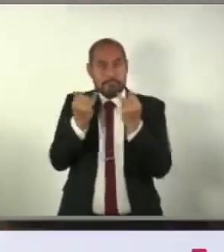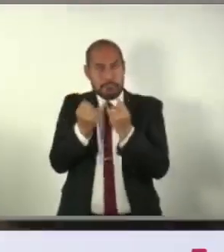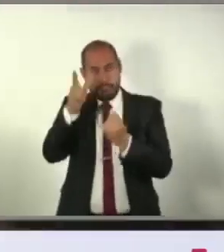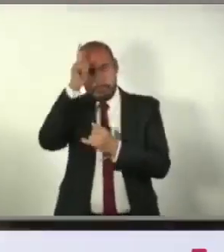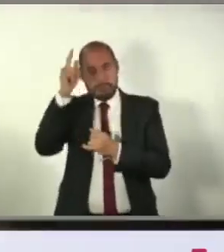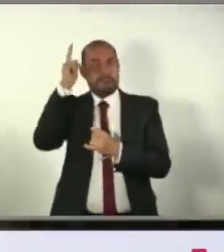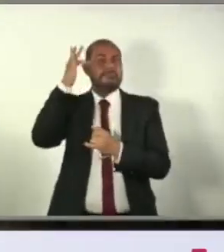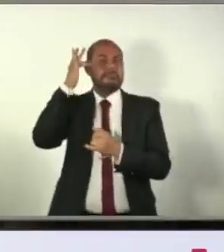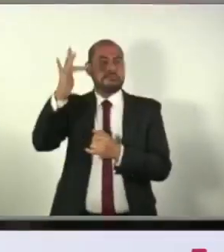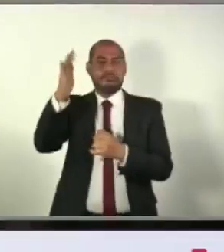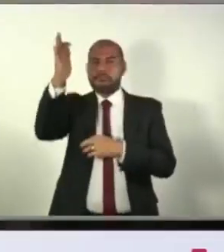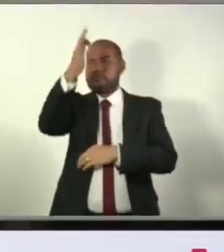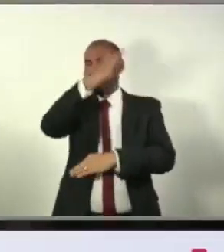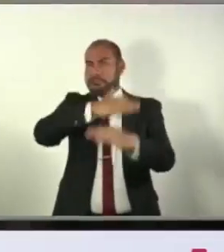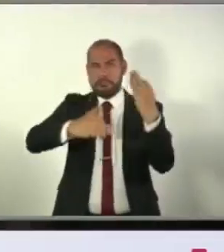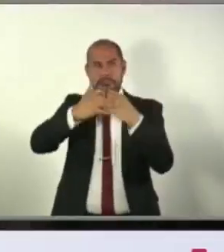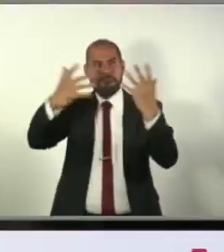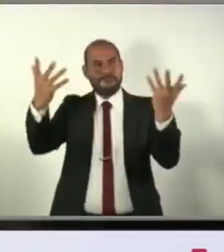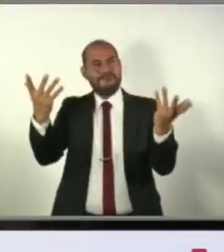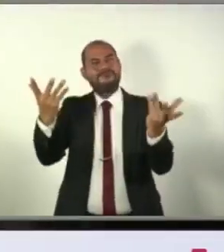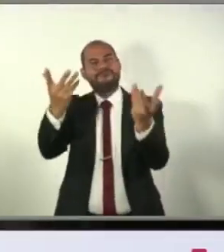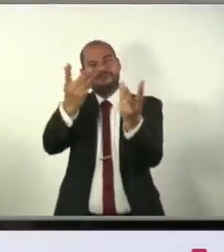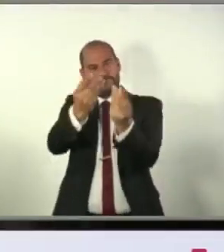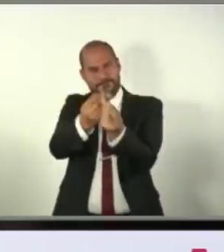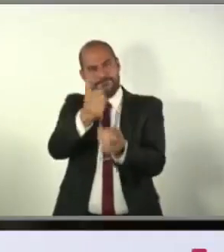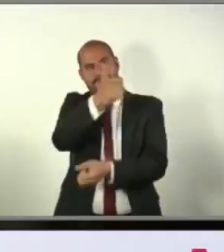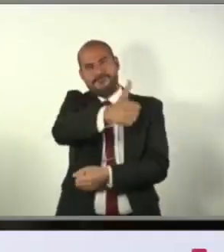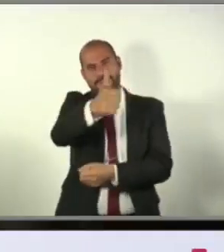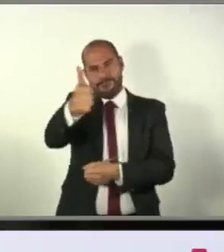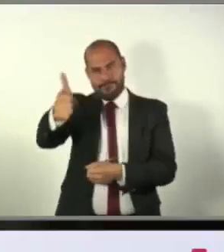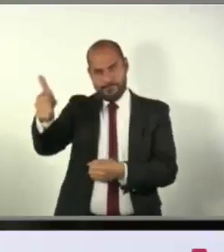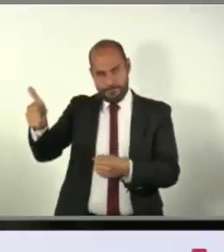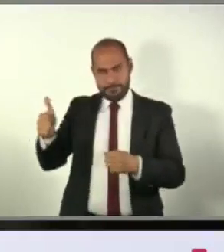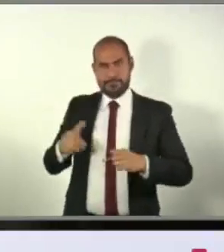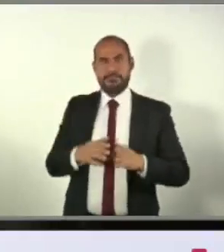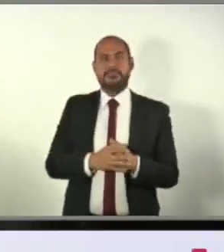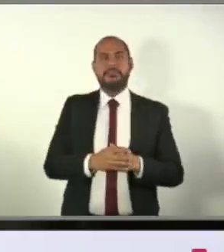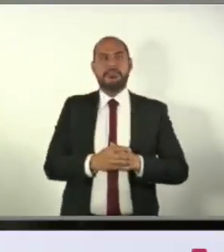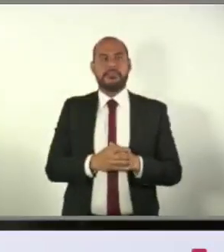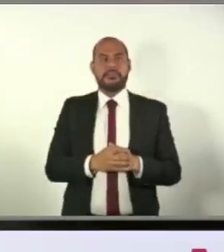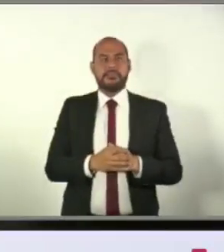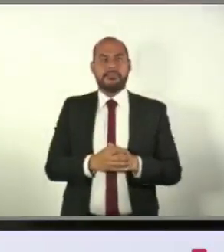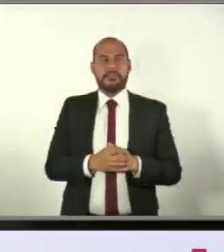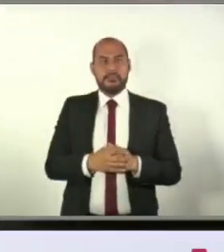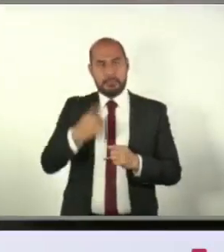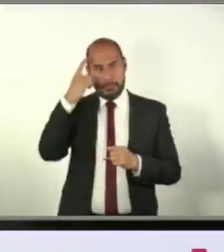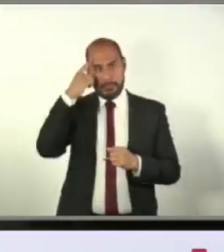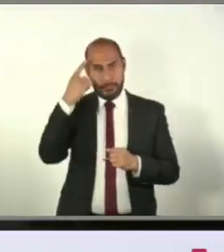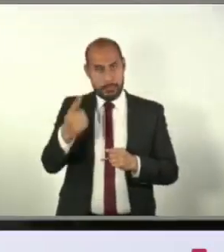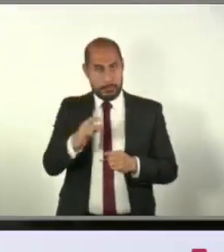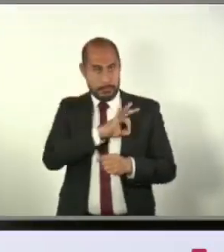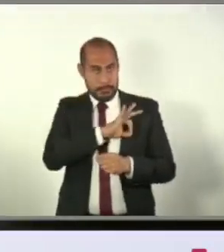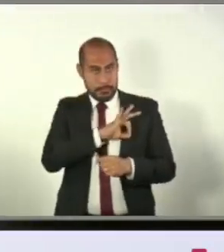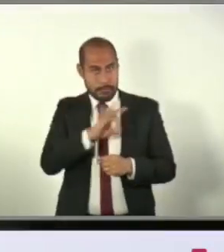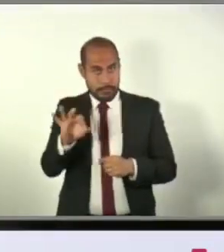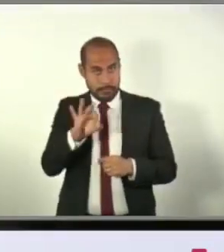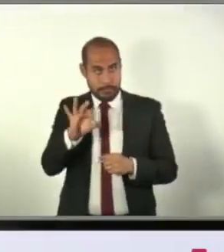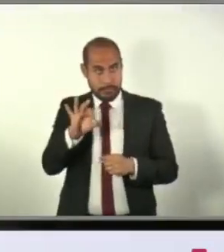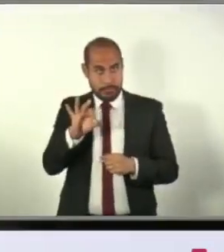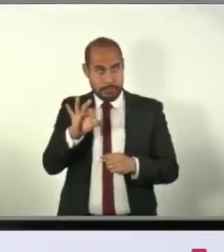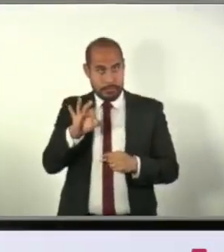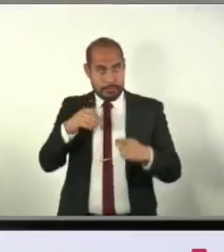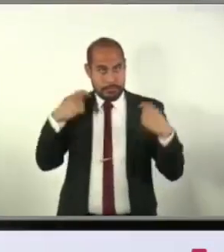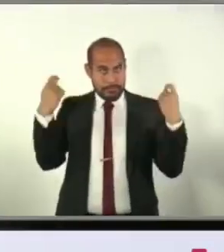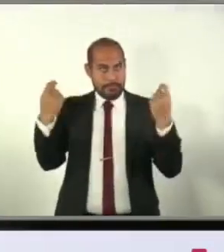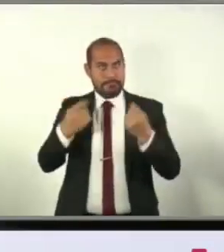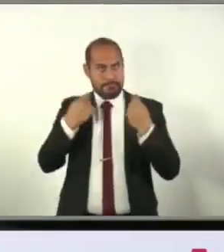esté con todos y cada uno de ustedes. Y con tu espíritu. Para poder celebrar